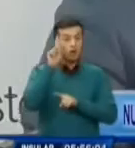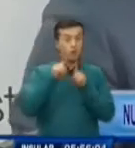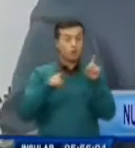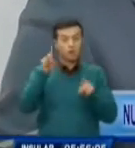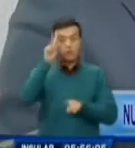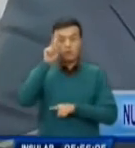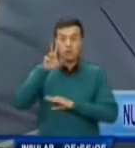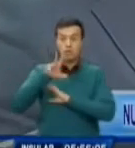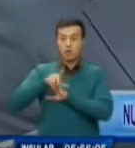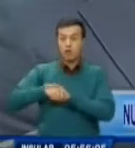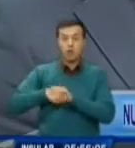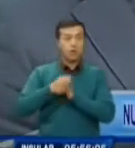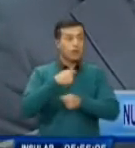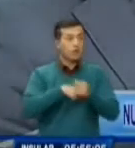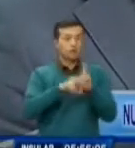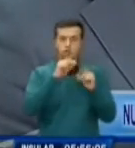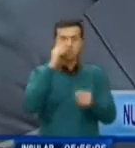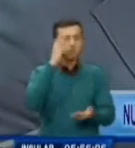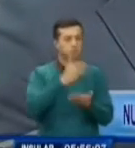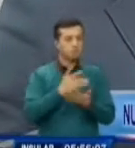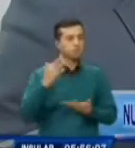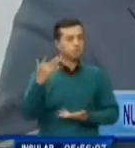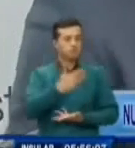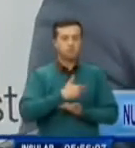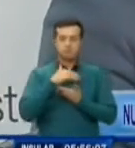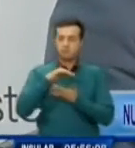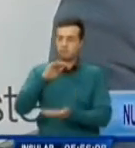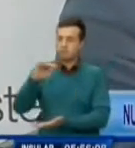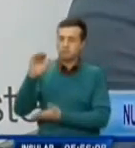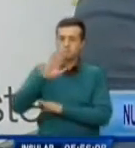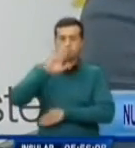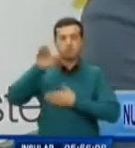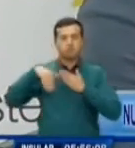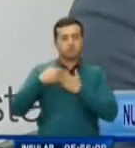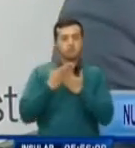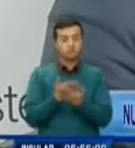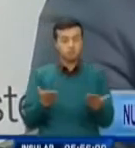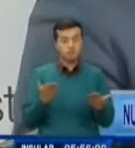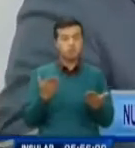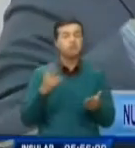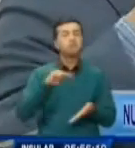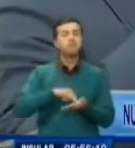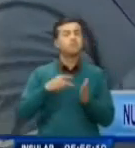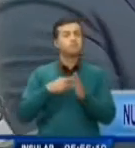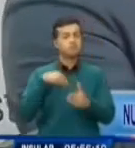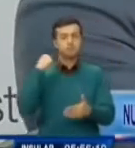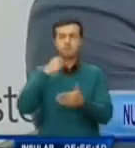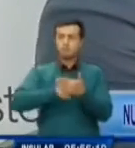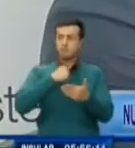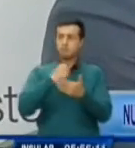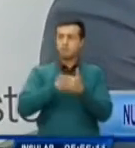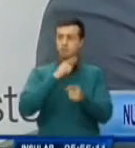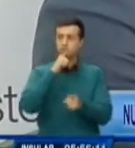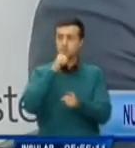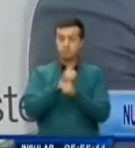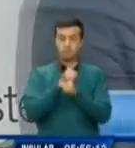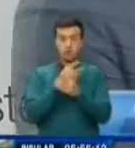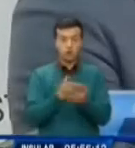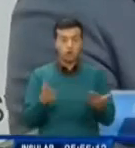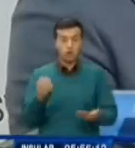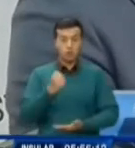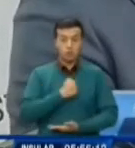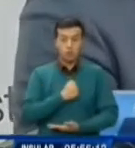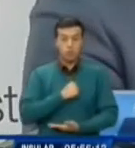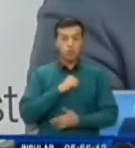Ilícito. Que simbolizan y representan perfectamente la lucha que implica, ¿no es cierto?, la privatización del patrimonio